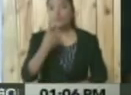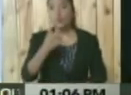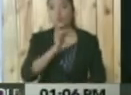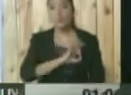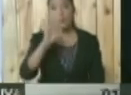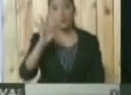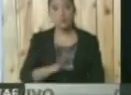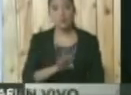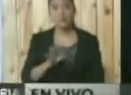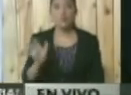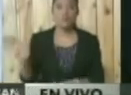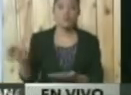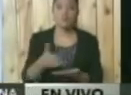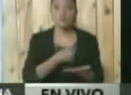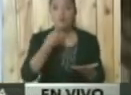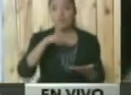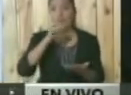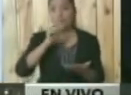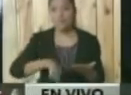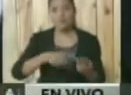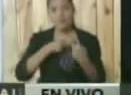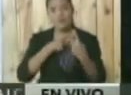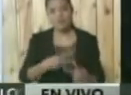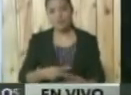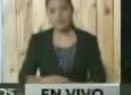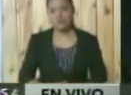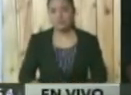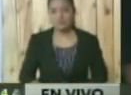de esa recolección de manifestaciones de voluntad.